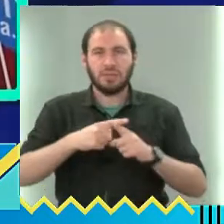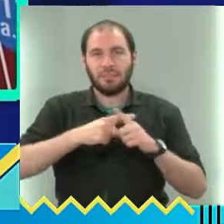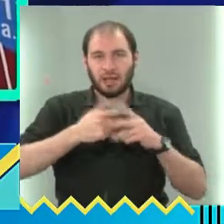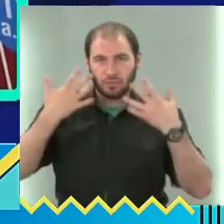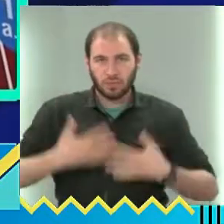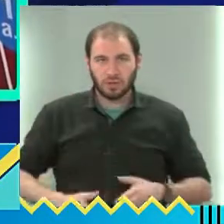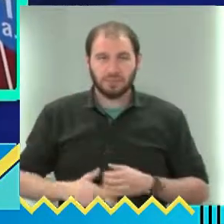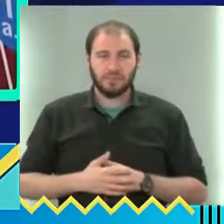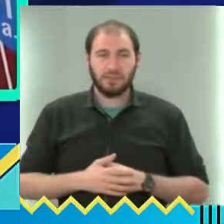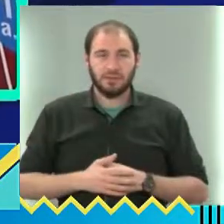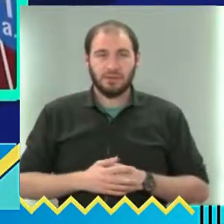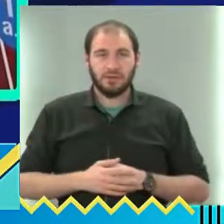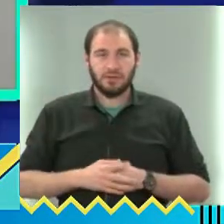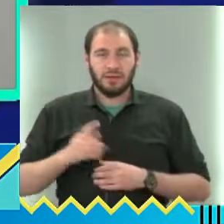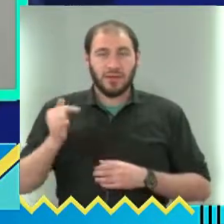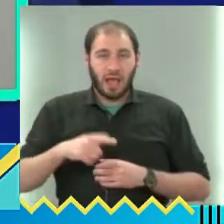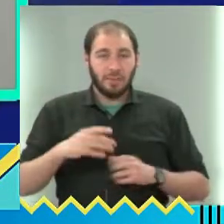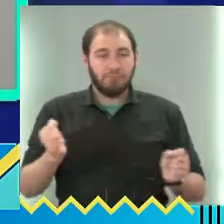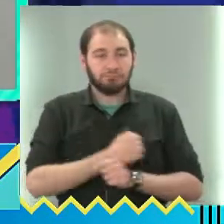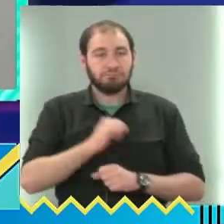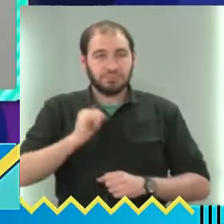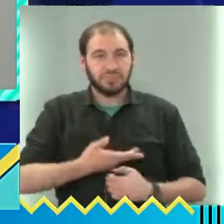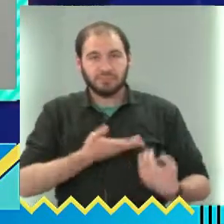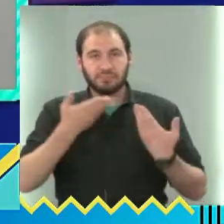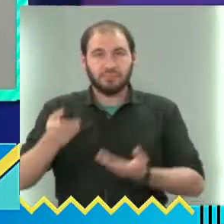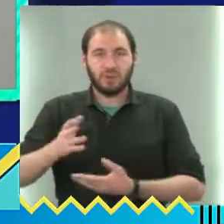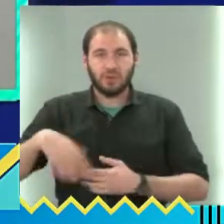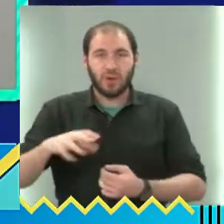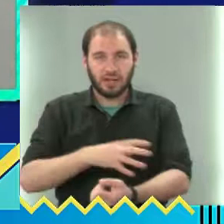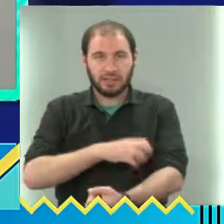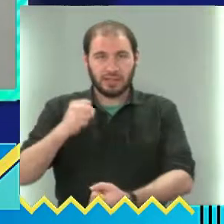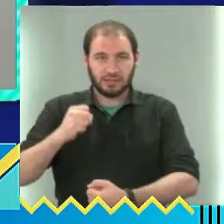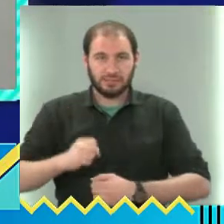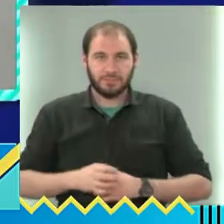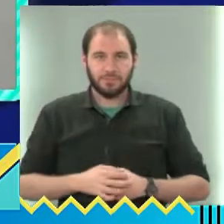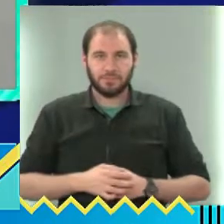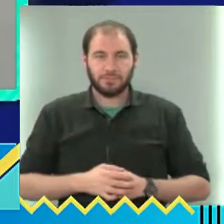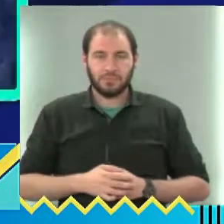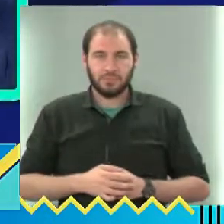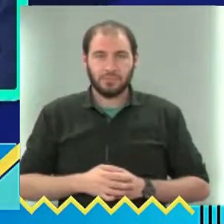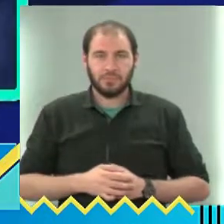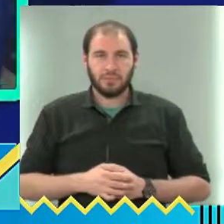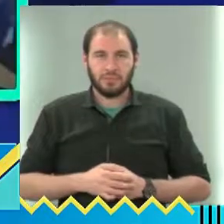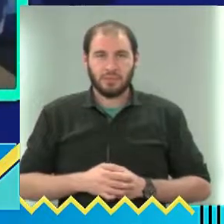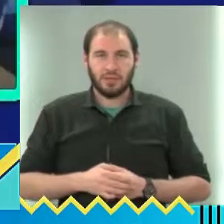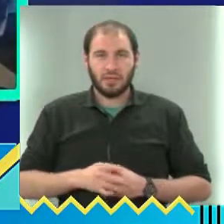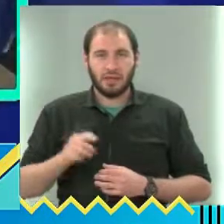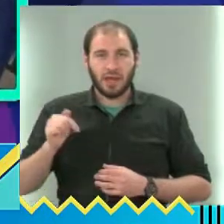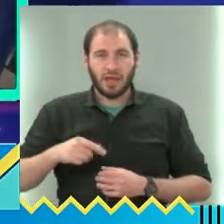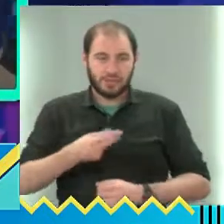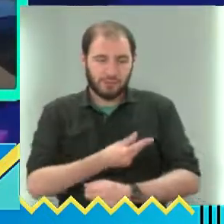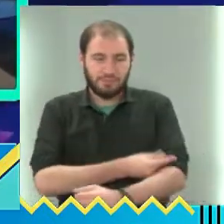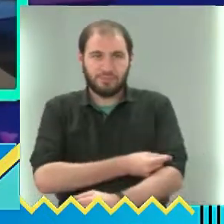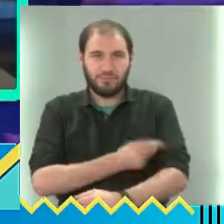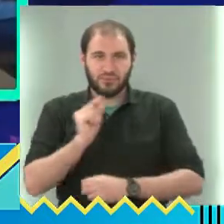temperatura, se realiza, está apto, pasa a la zona de extracción, donde es un pequeño pinchazo en